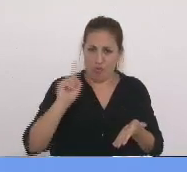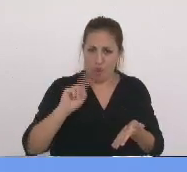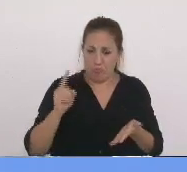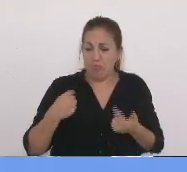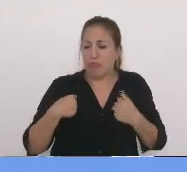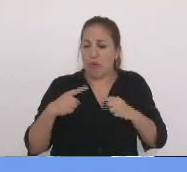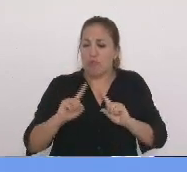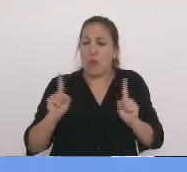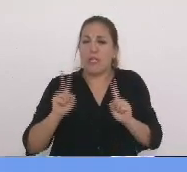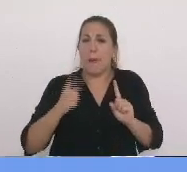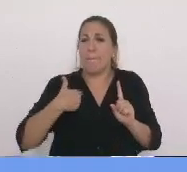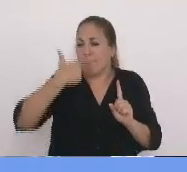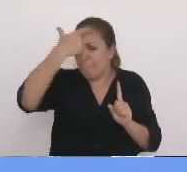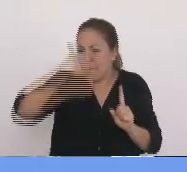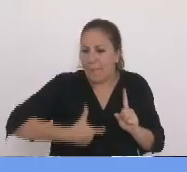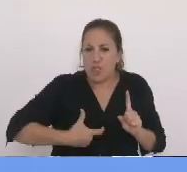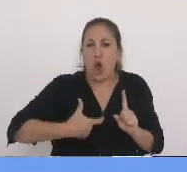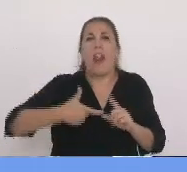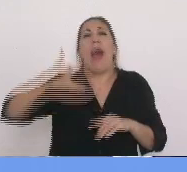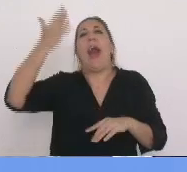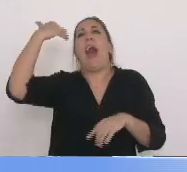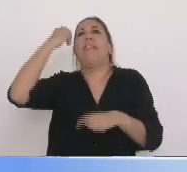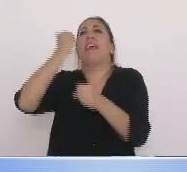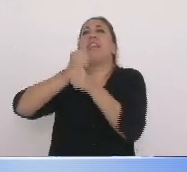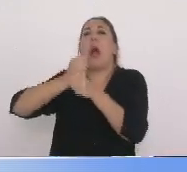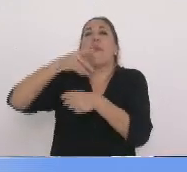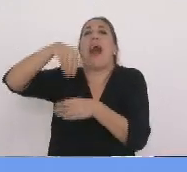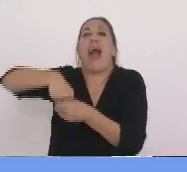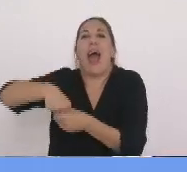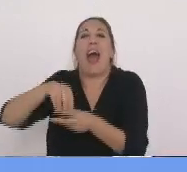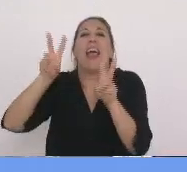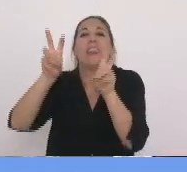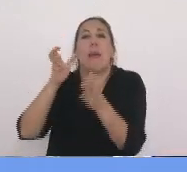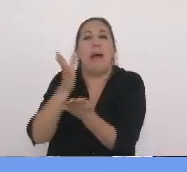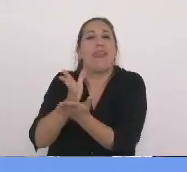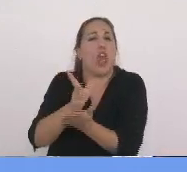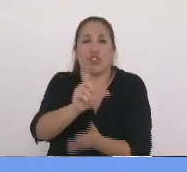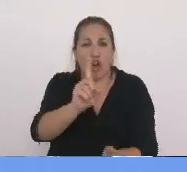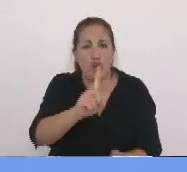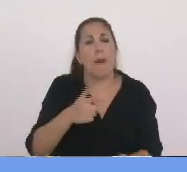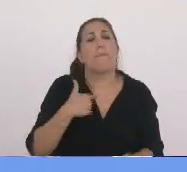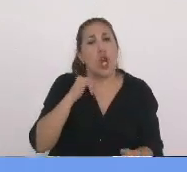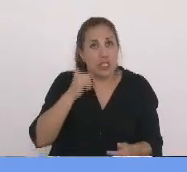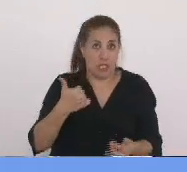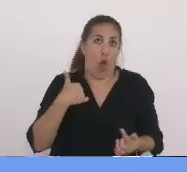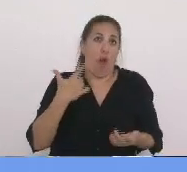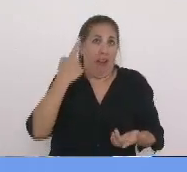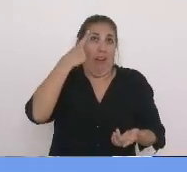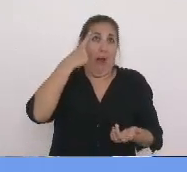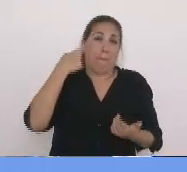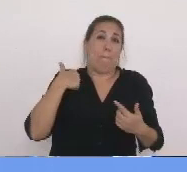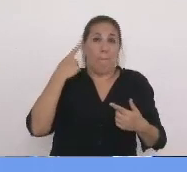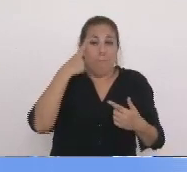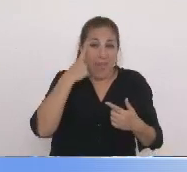persona que haya trabajado en el ámbito del derecho pero si te sí con sentido común digo que es